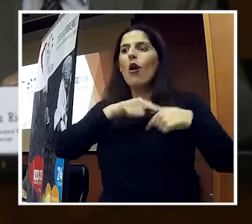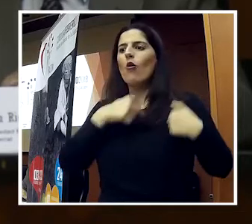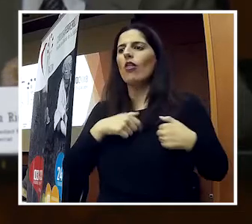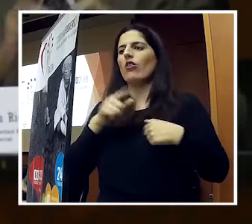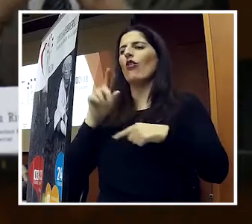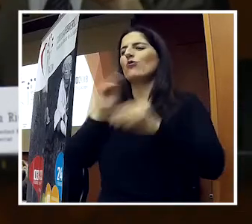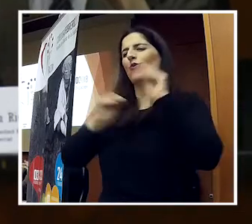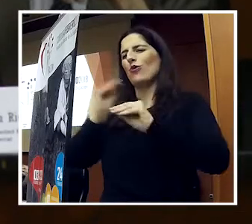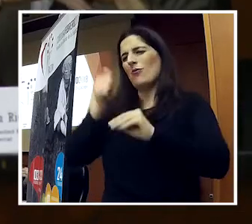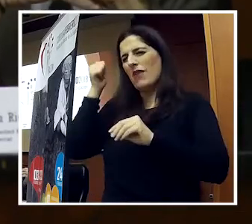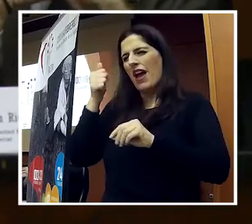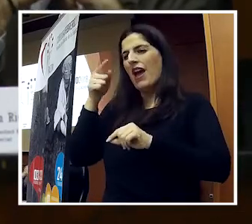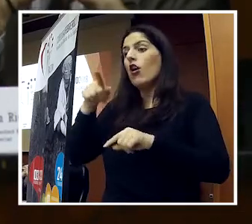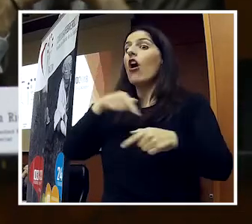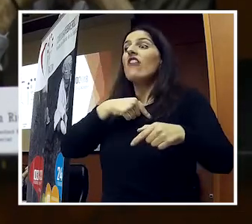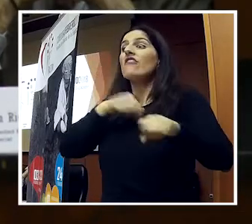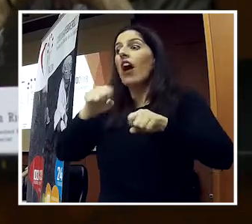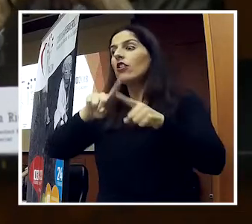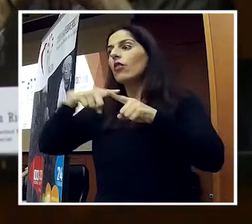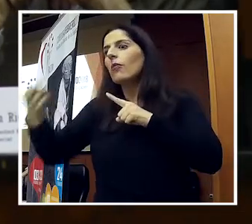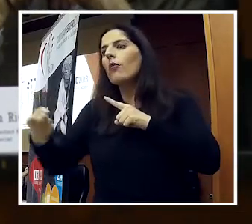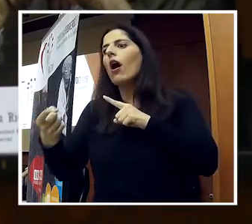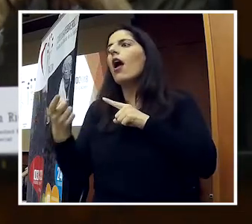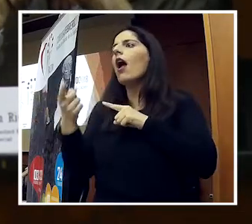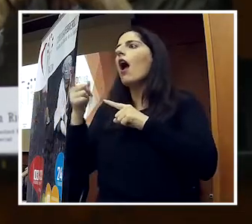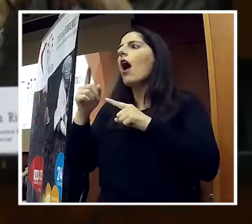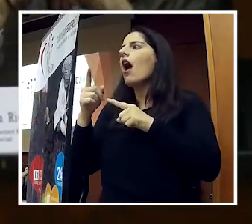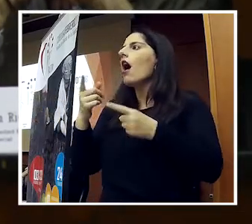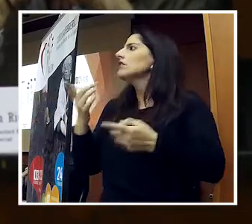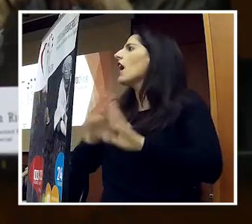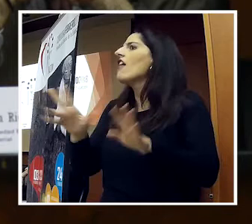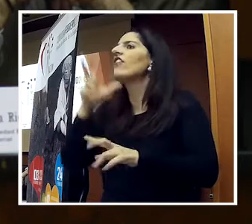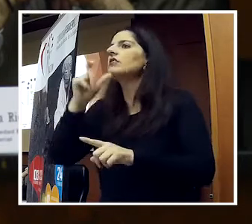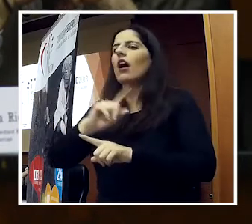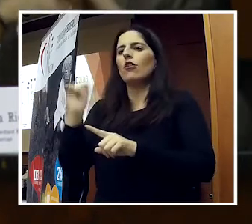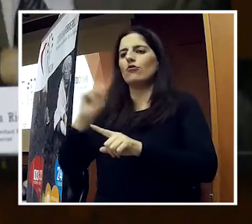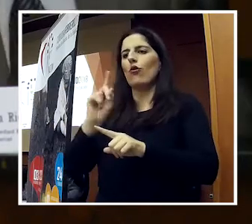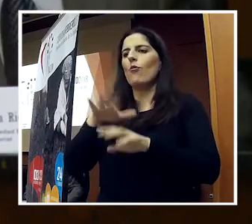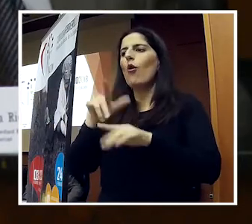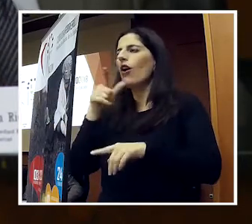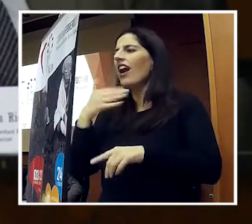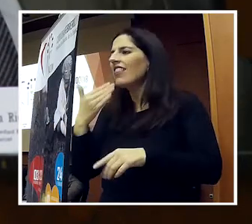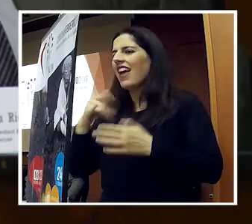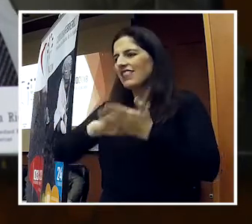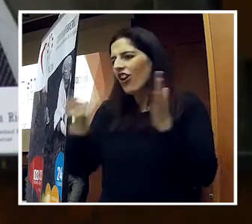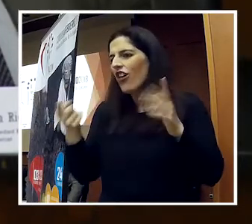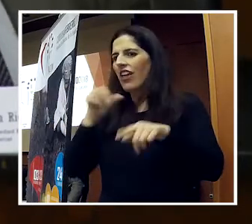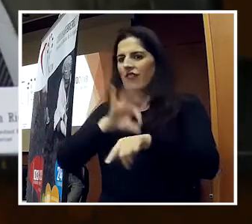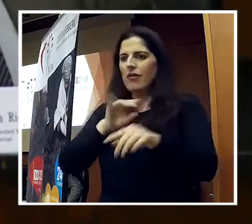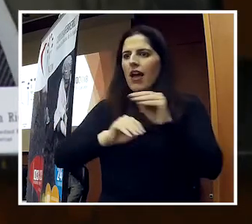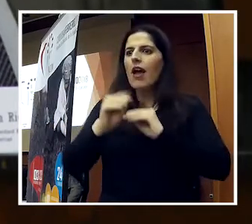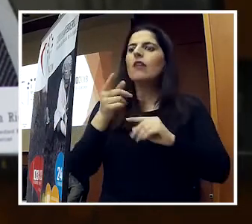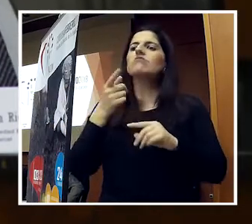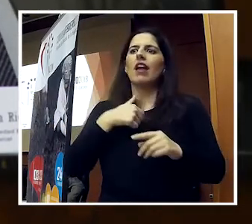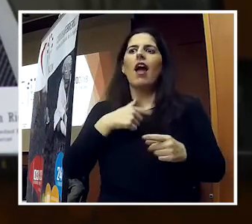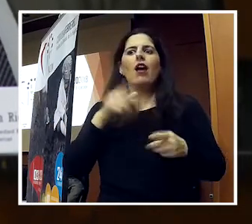más difícil que cuando una persona tenga un ataque cardíaco, eso le afecte, por supuesto, le cueste la